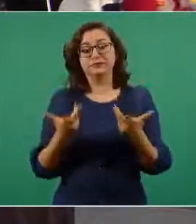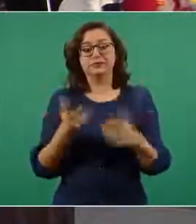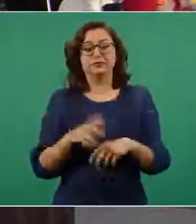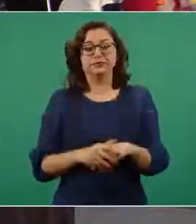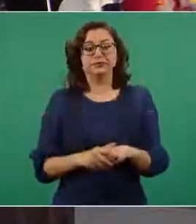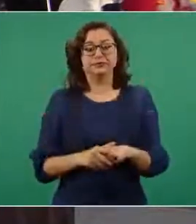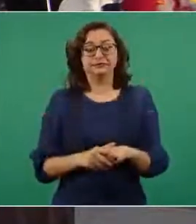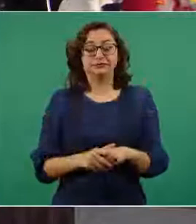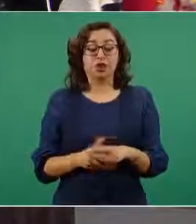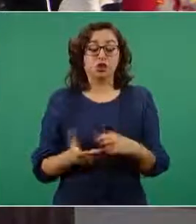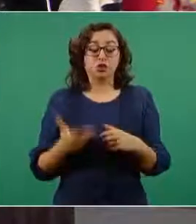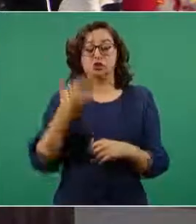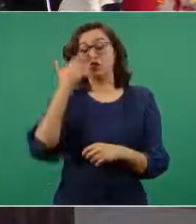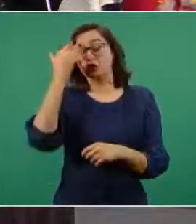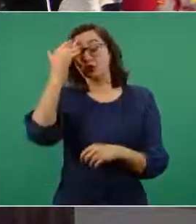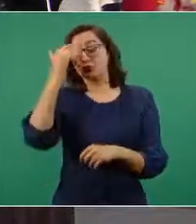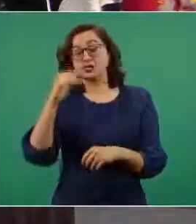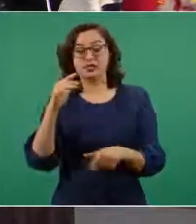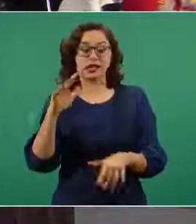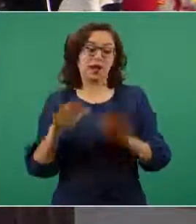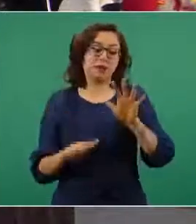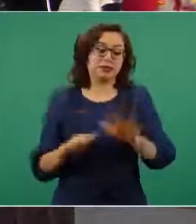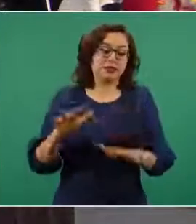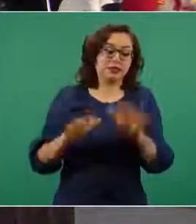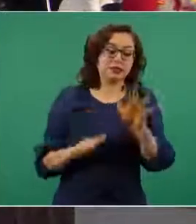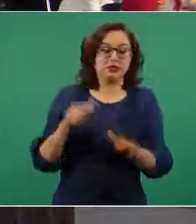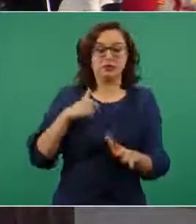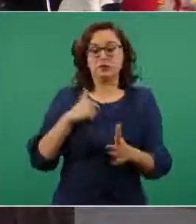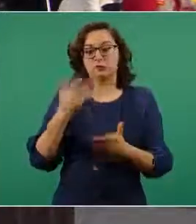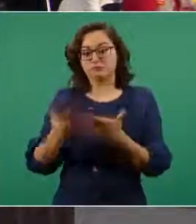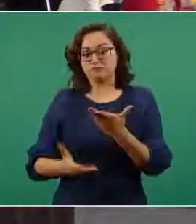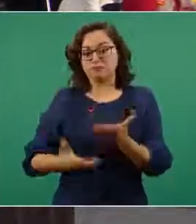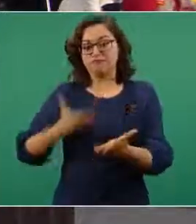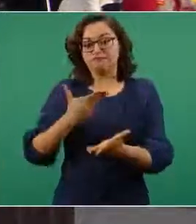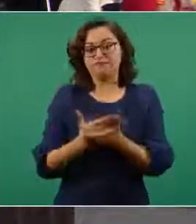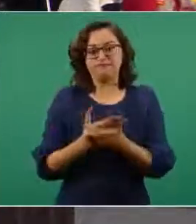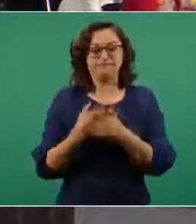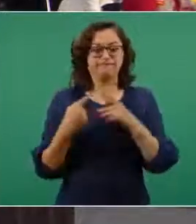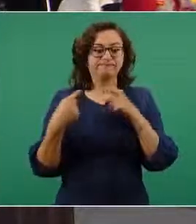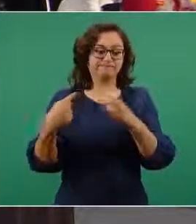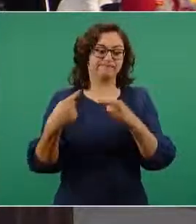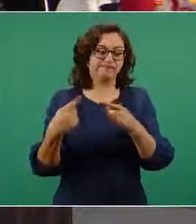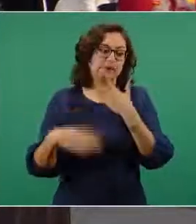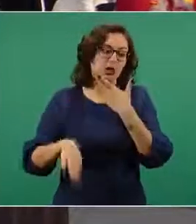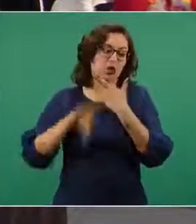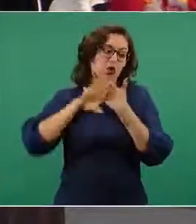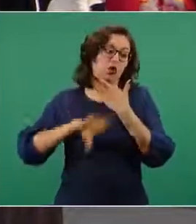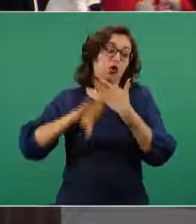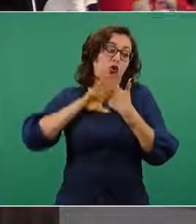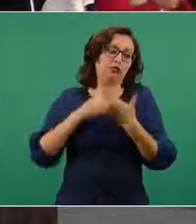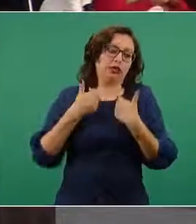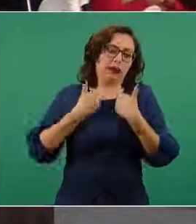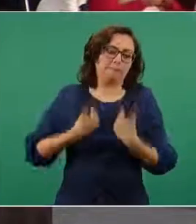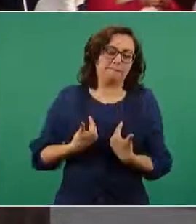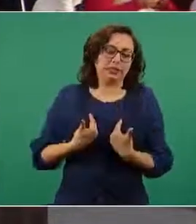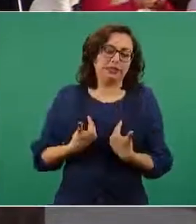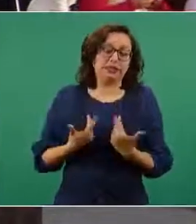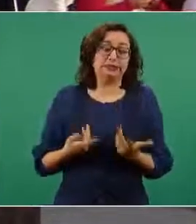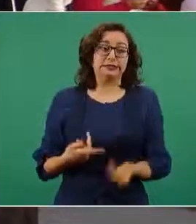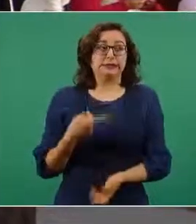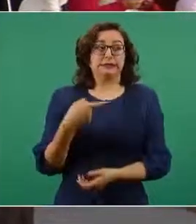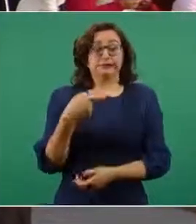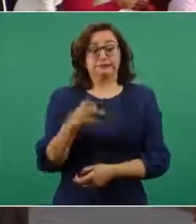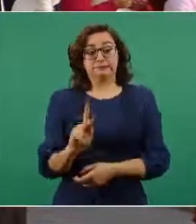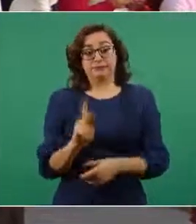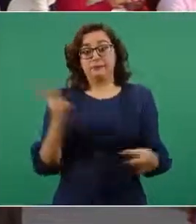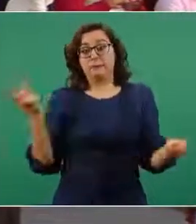tema, luego genera pues algún golpeteo ahí que luego recibimos, pero tiene que ver con la seguridad